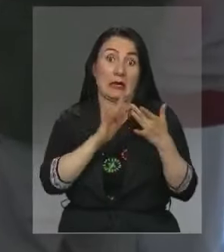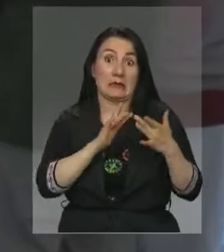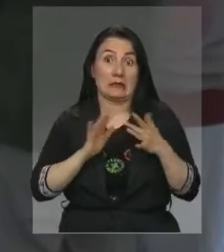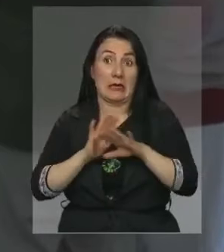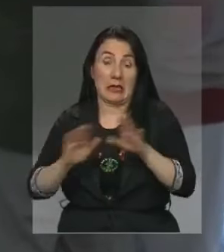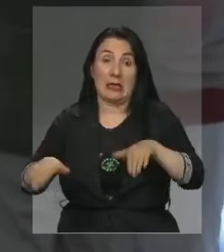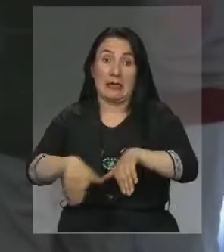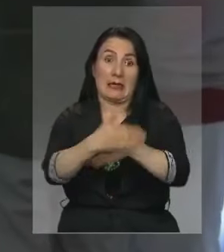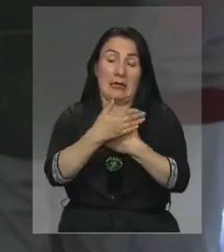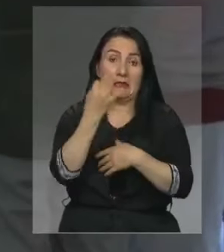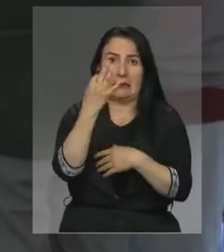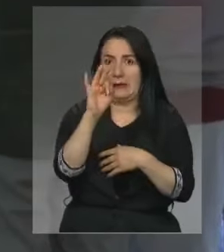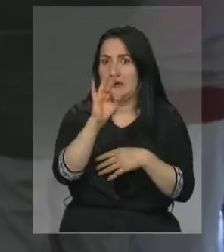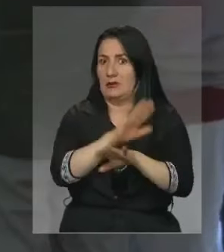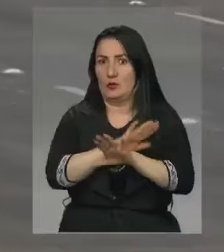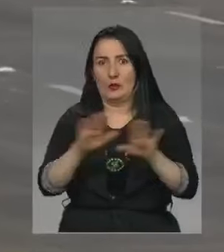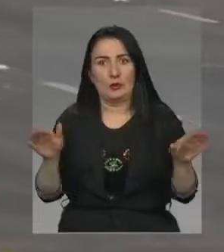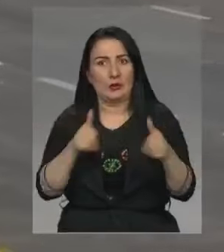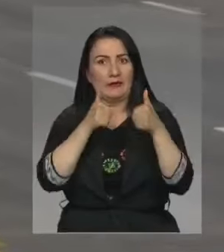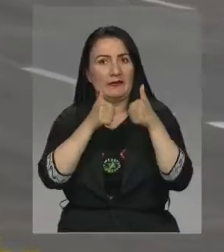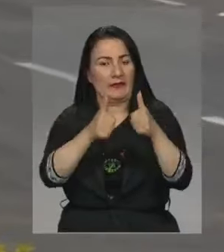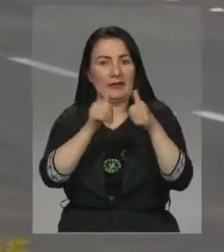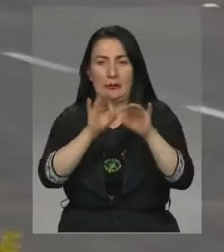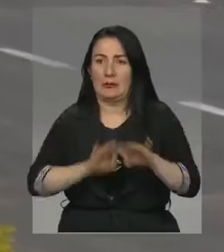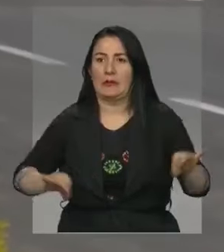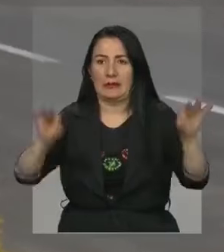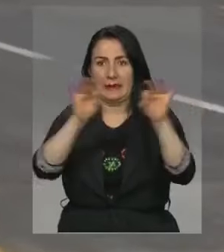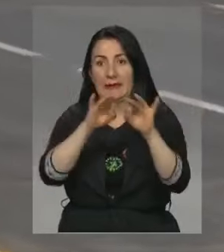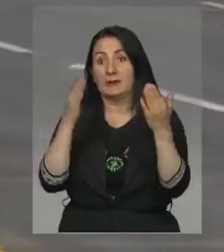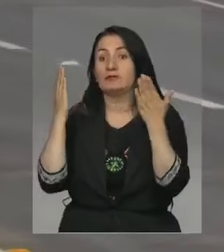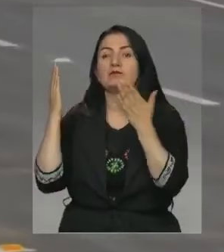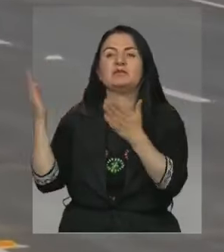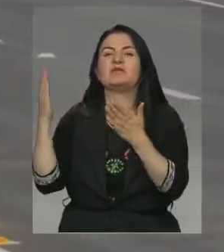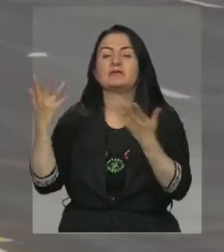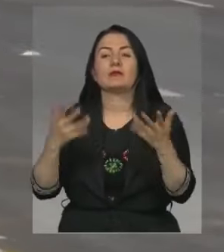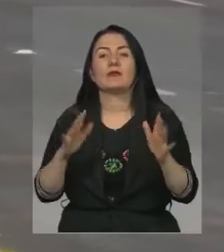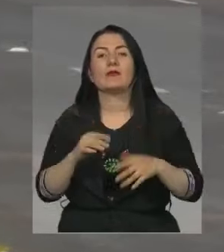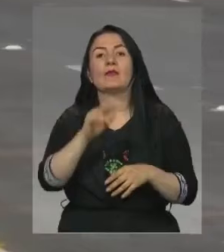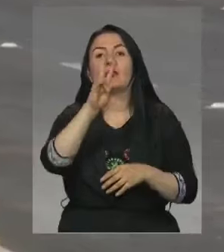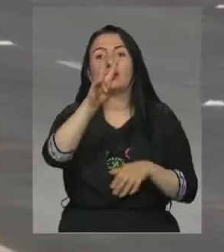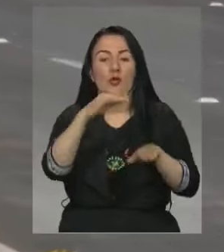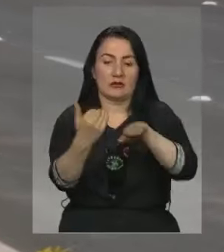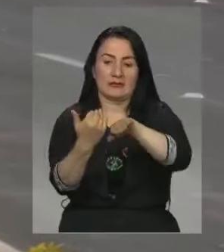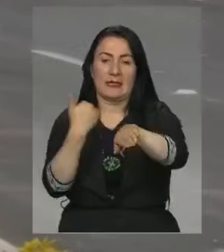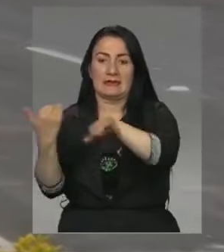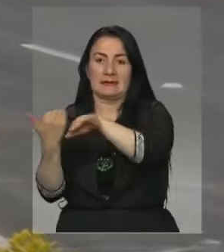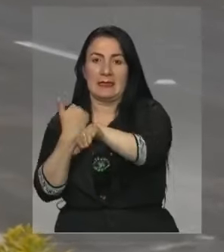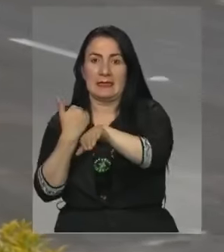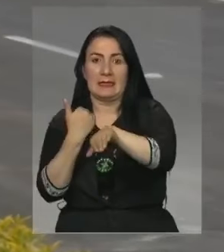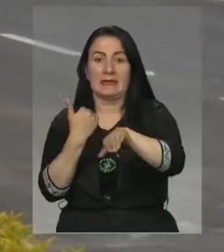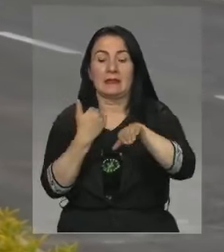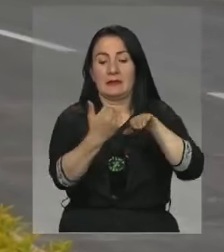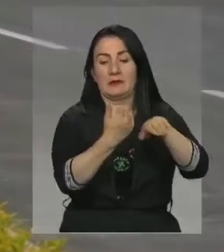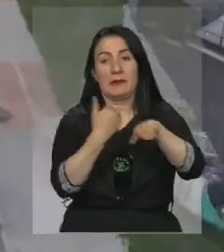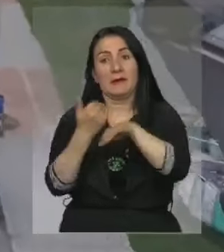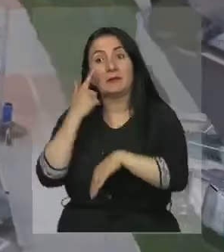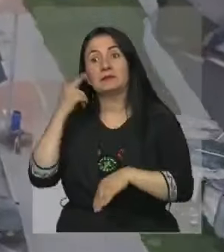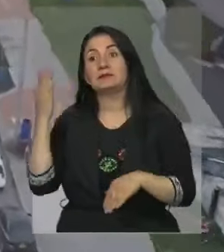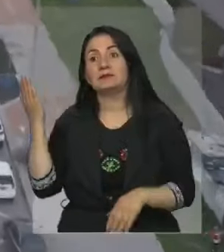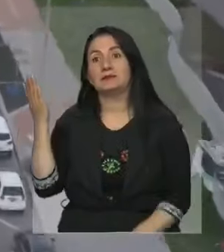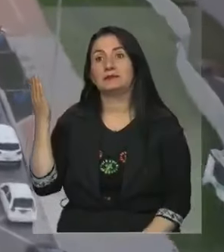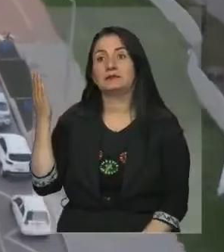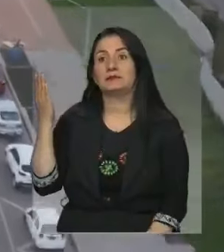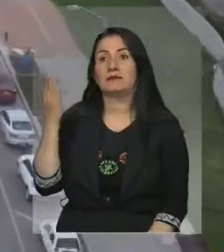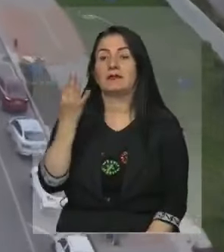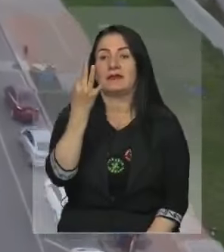es la calle 13, entonces pues muy importante para la ciudad. La vía en su totalidad cuenta con dos calzadas, una por sentido y cada una